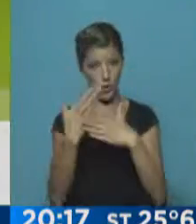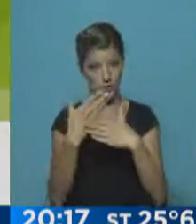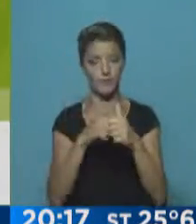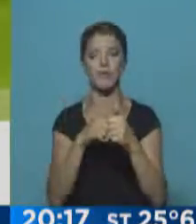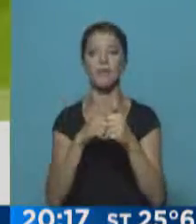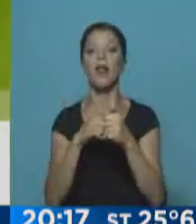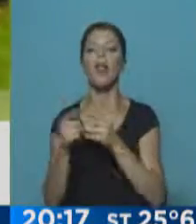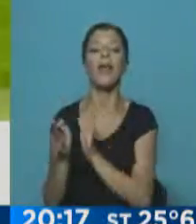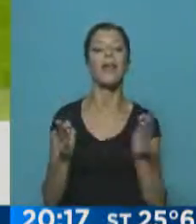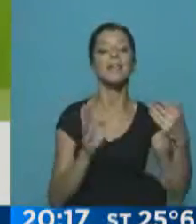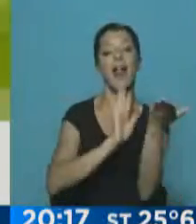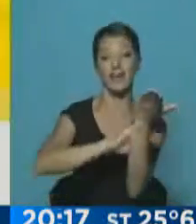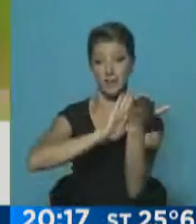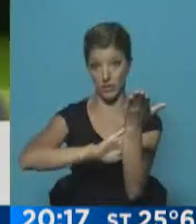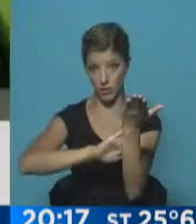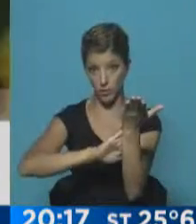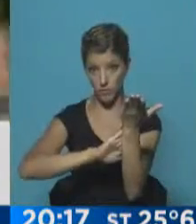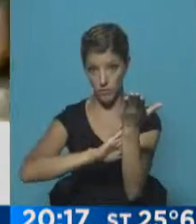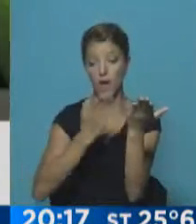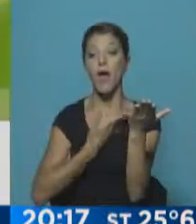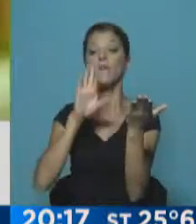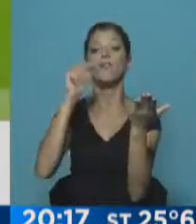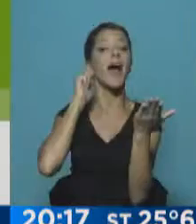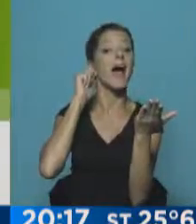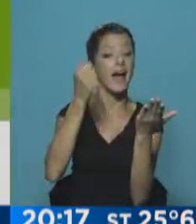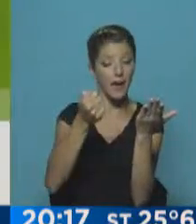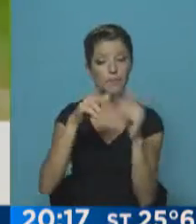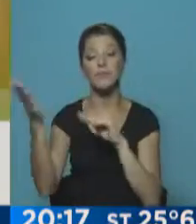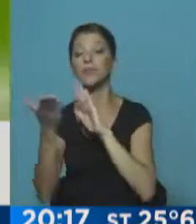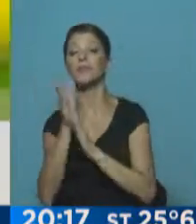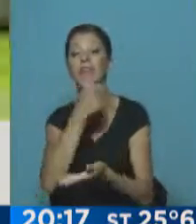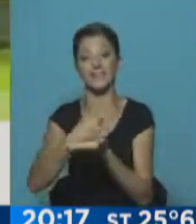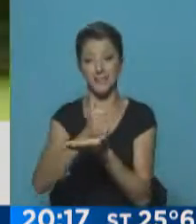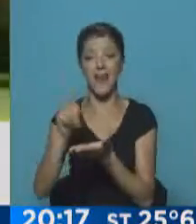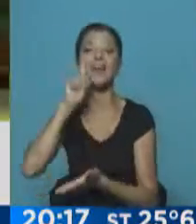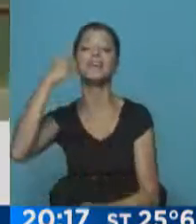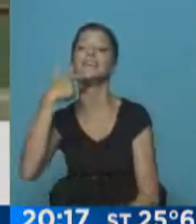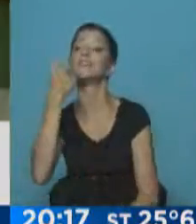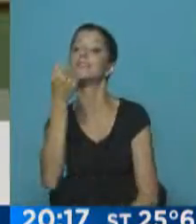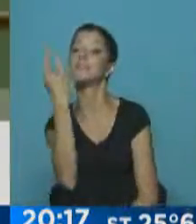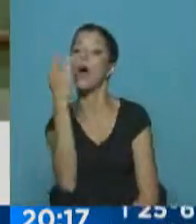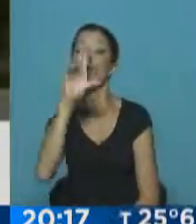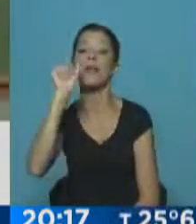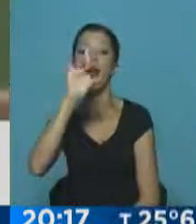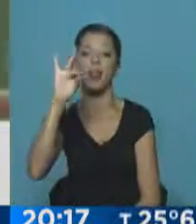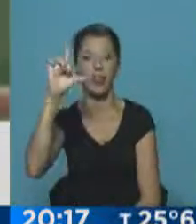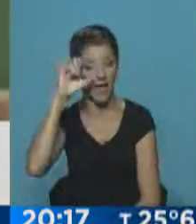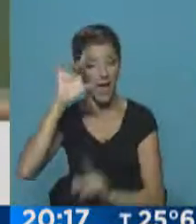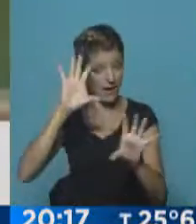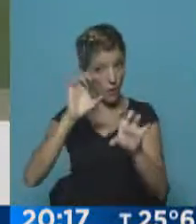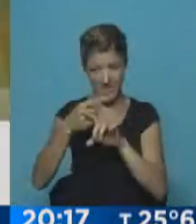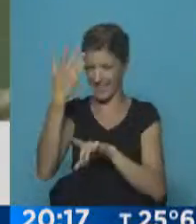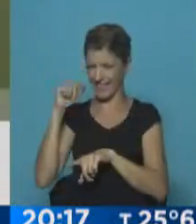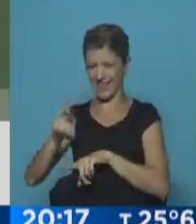lateral izquierdo colombiano, Frank Fabra, y el central, Juan Manuel Insaurralde, campeón, recordemos, con Boca en el torneo local en la